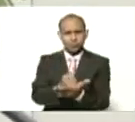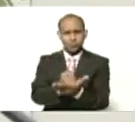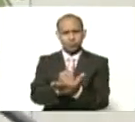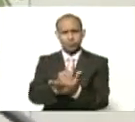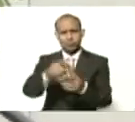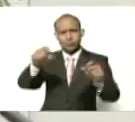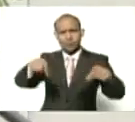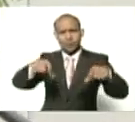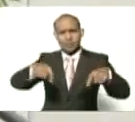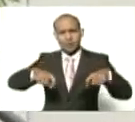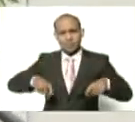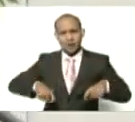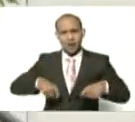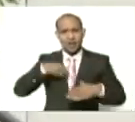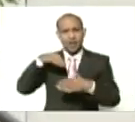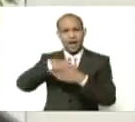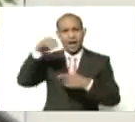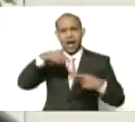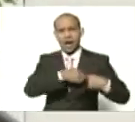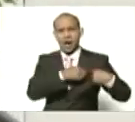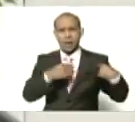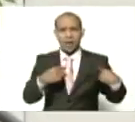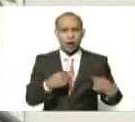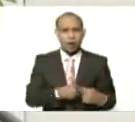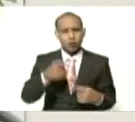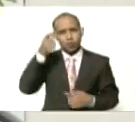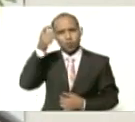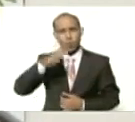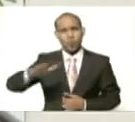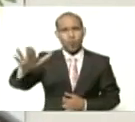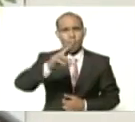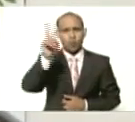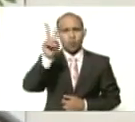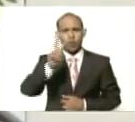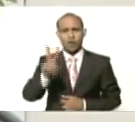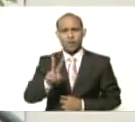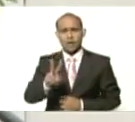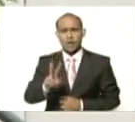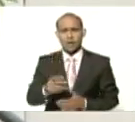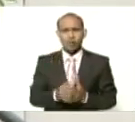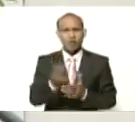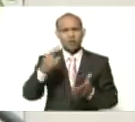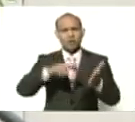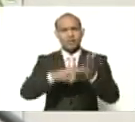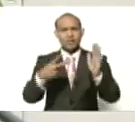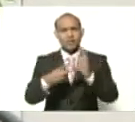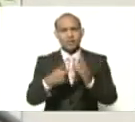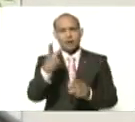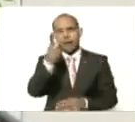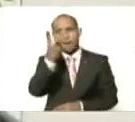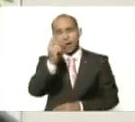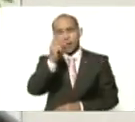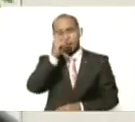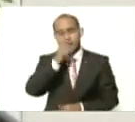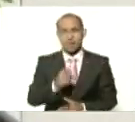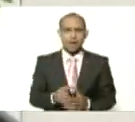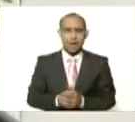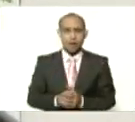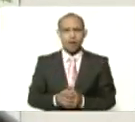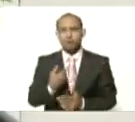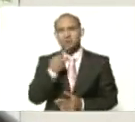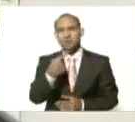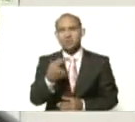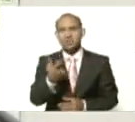sembrada en el alma, en el corazón del pueblo de Venezuela, por lo que han significado 20 años. Se dice